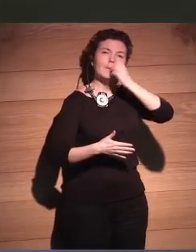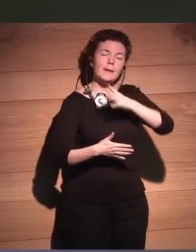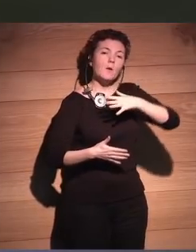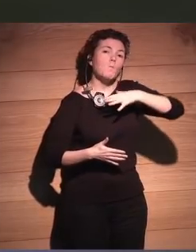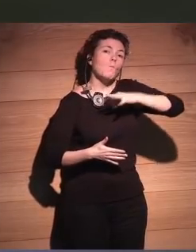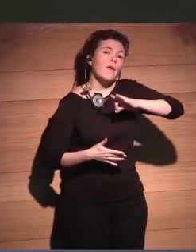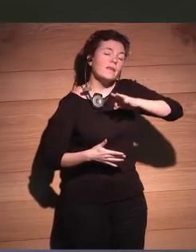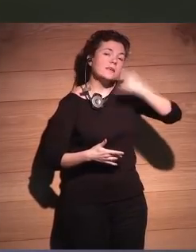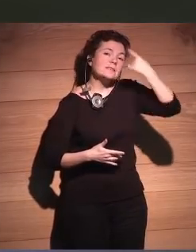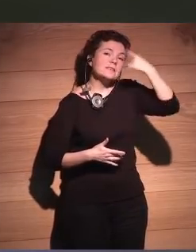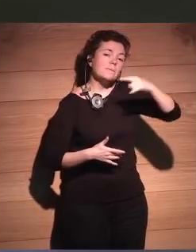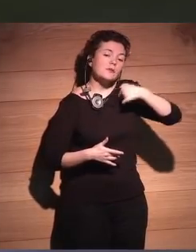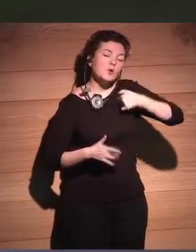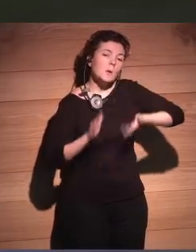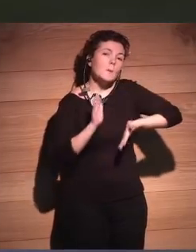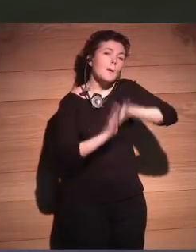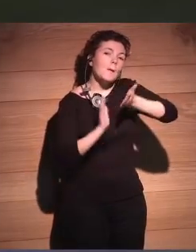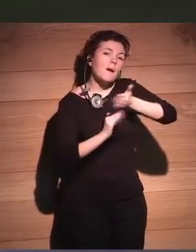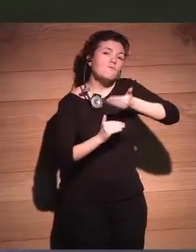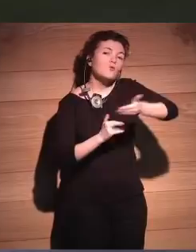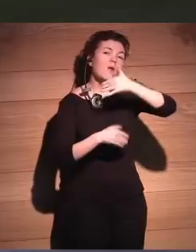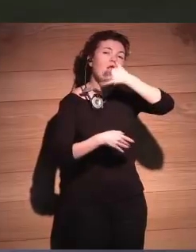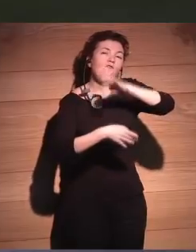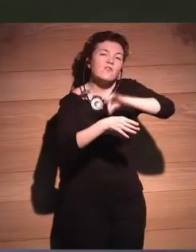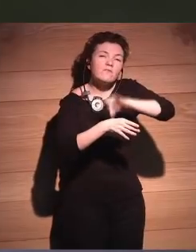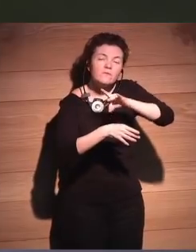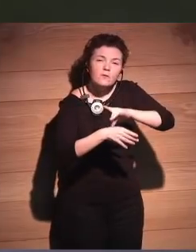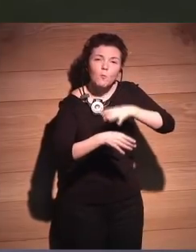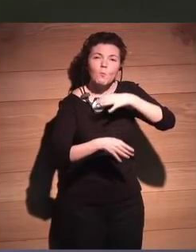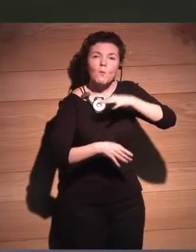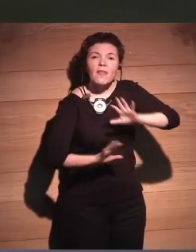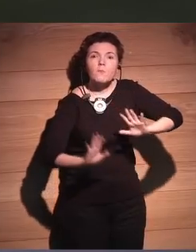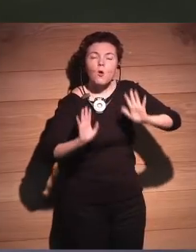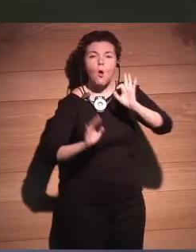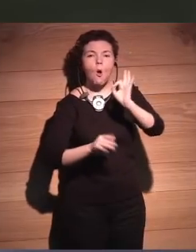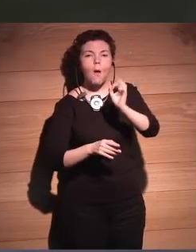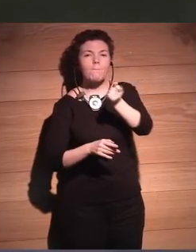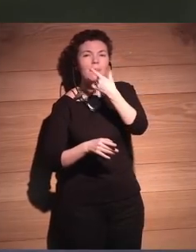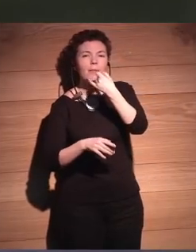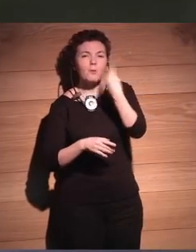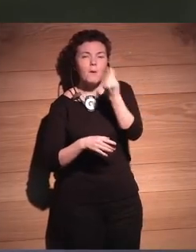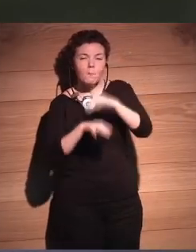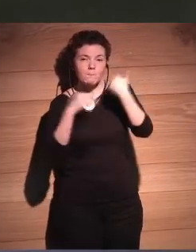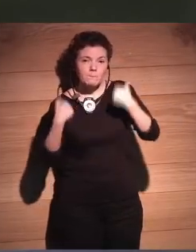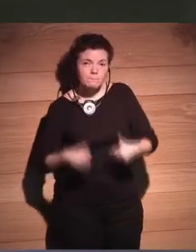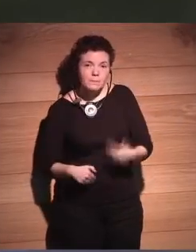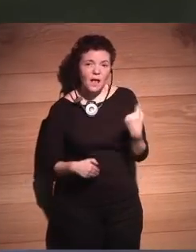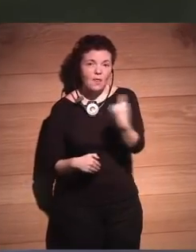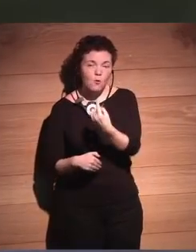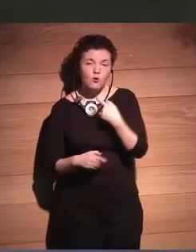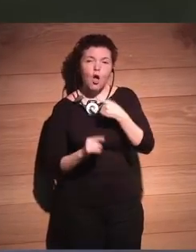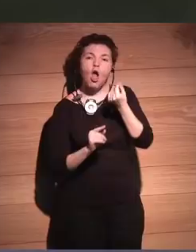qué predisposición tenemos a cierta enfermedad o qué fármacos son mejores para nosotros, en